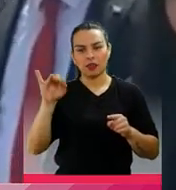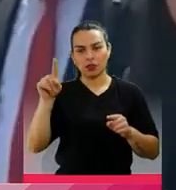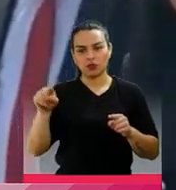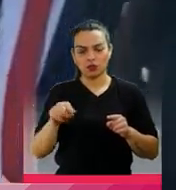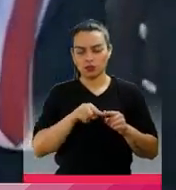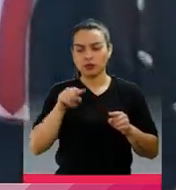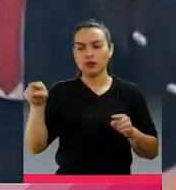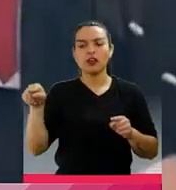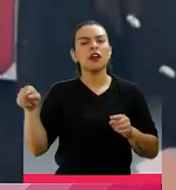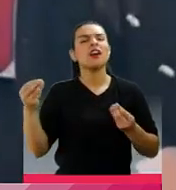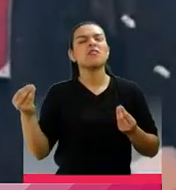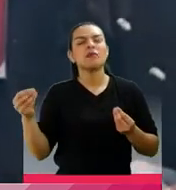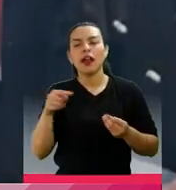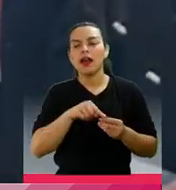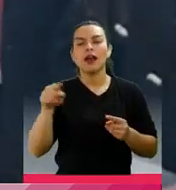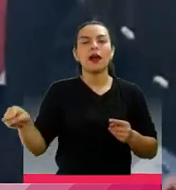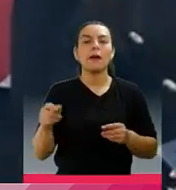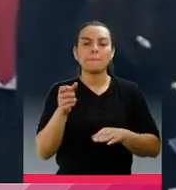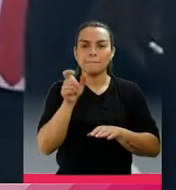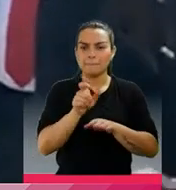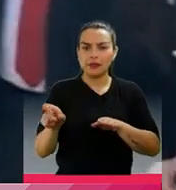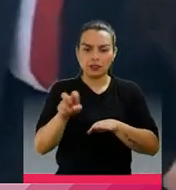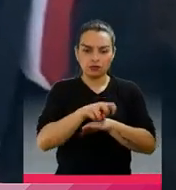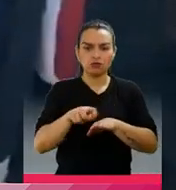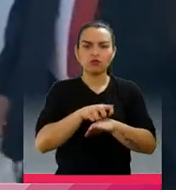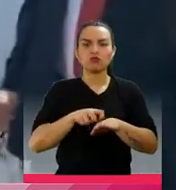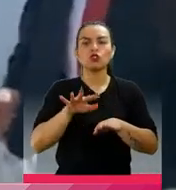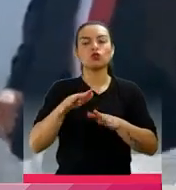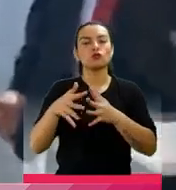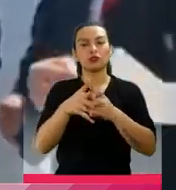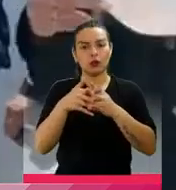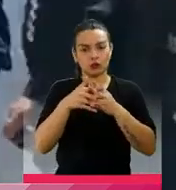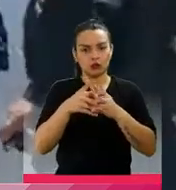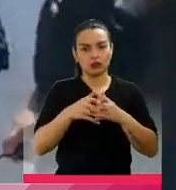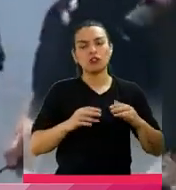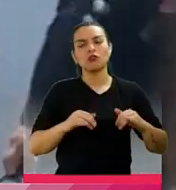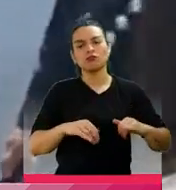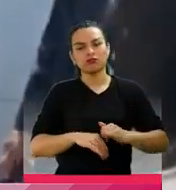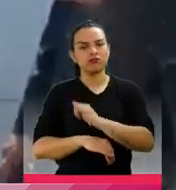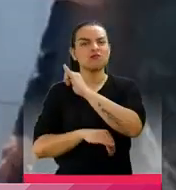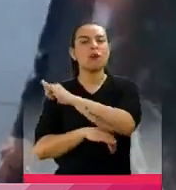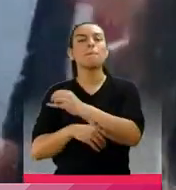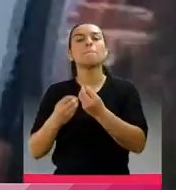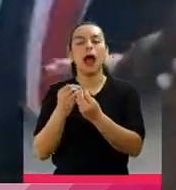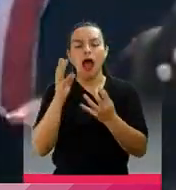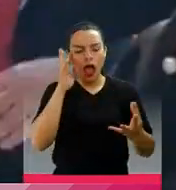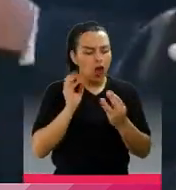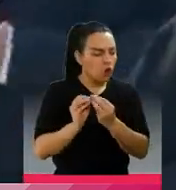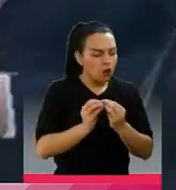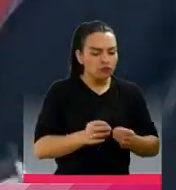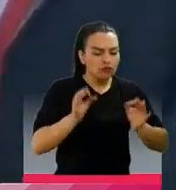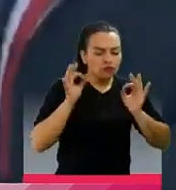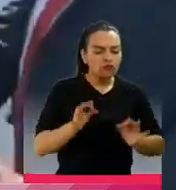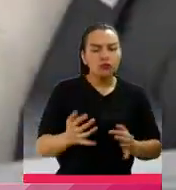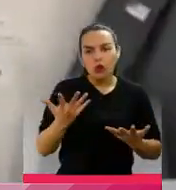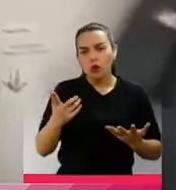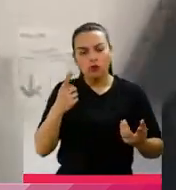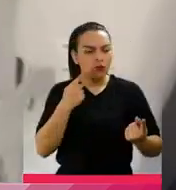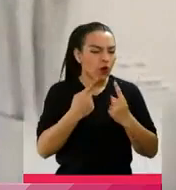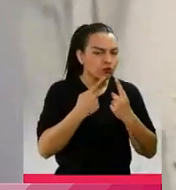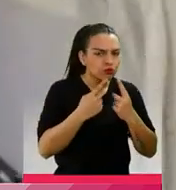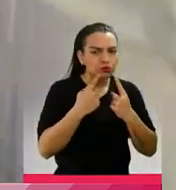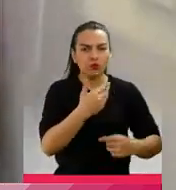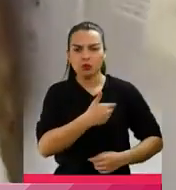Dhabi, transportando asesores israelíes y estadounidenses, con el fin de ultimar el acuerdo para normalizar las relaciones diplomáticas entre estos